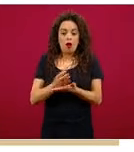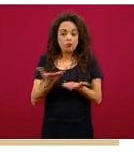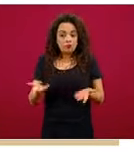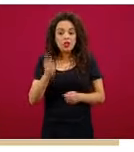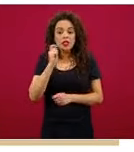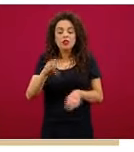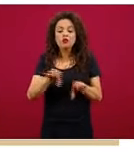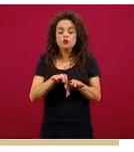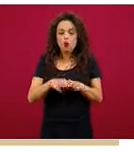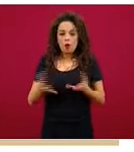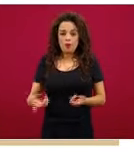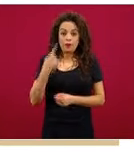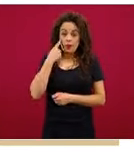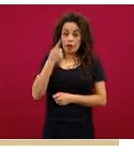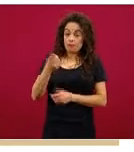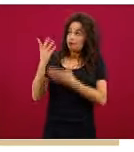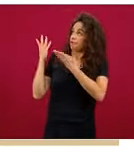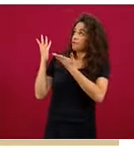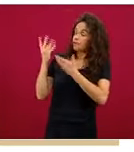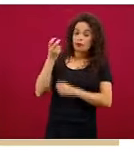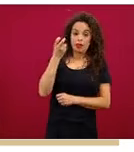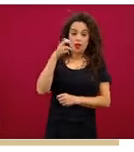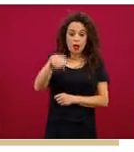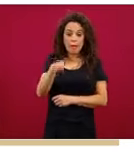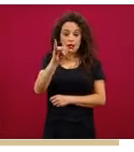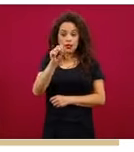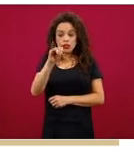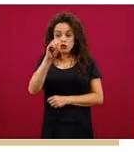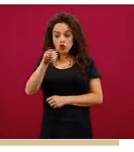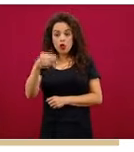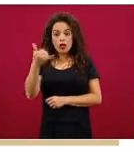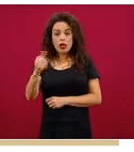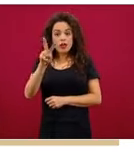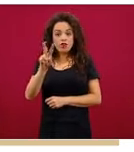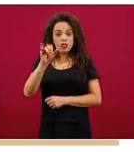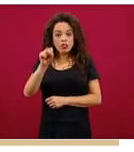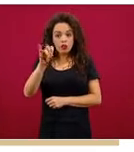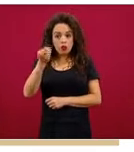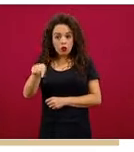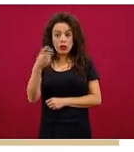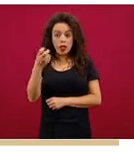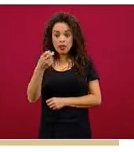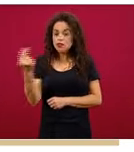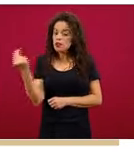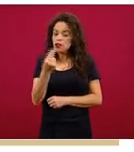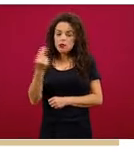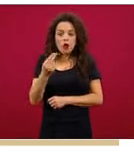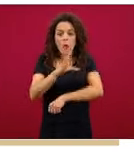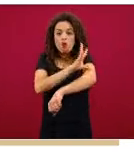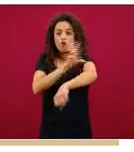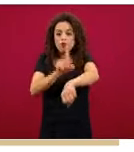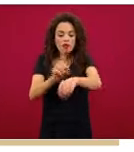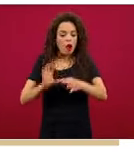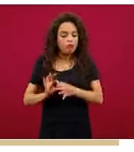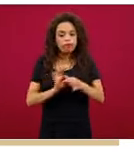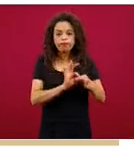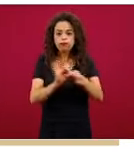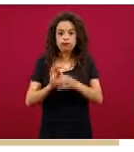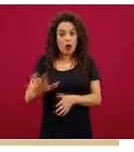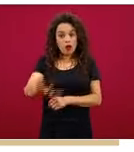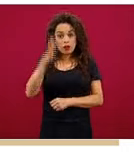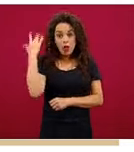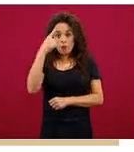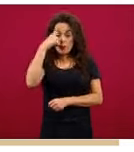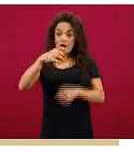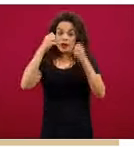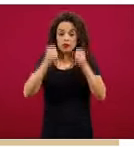forma digamos que este despliegue tiene que ser rápido, ¿no? Tiene que ser coordinado y tiene que asegurar y garantizar